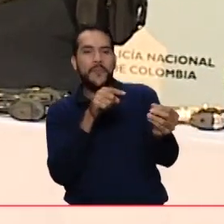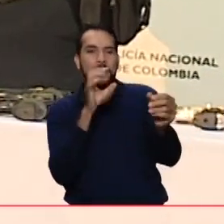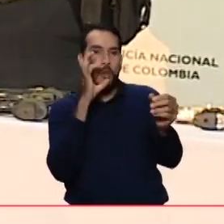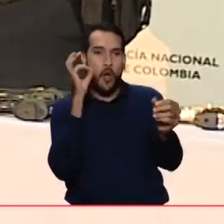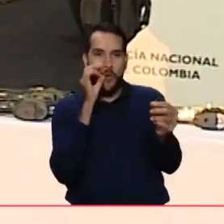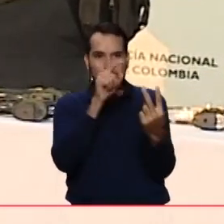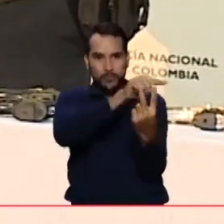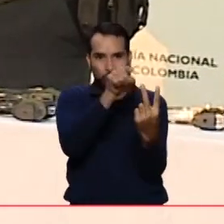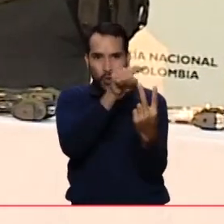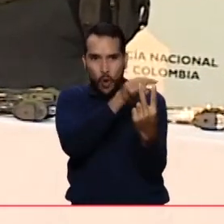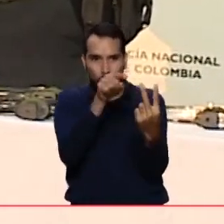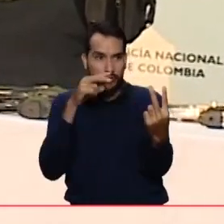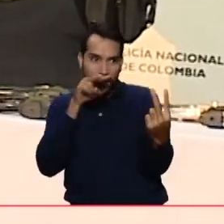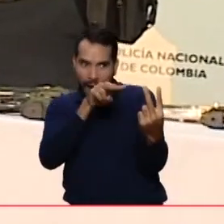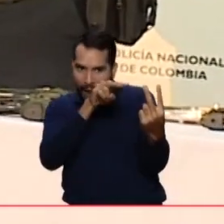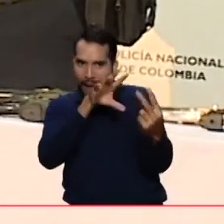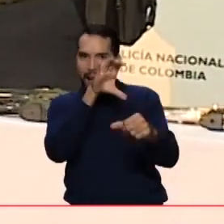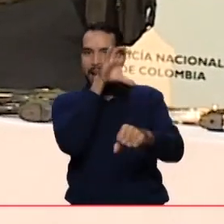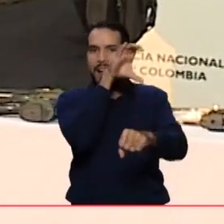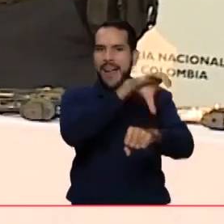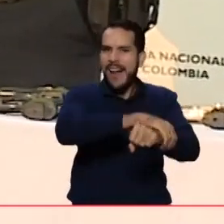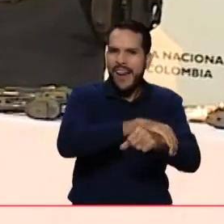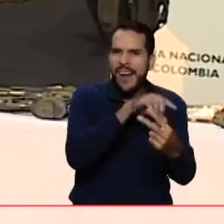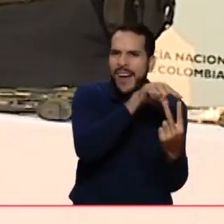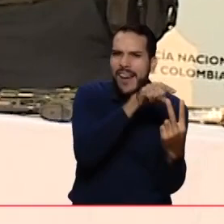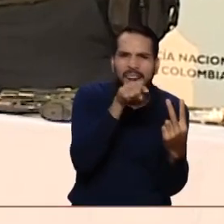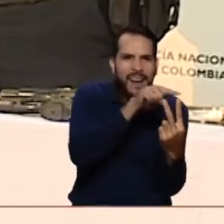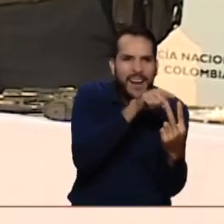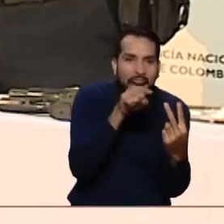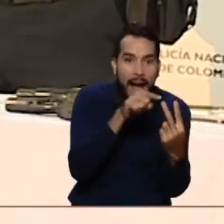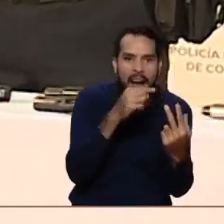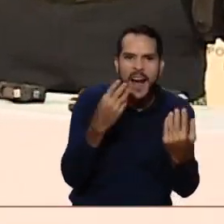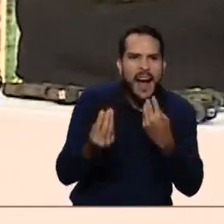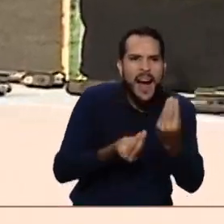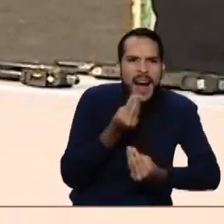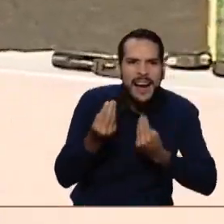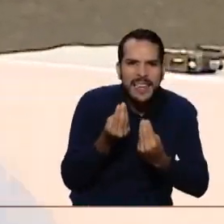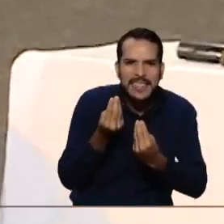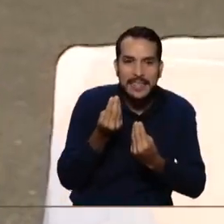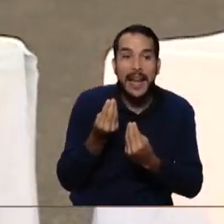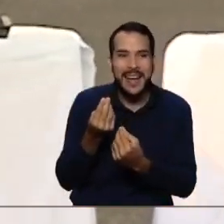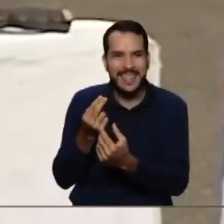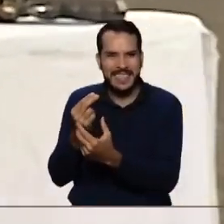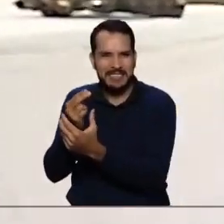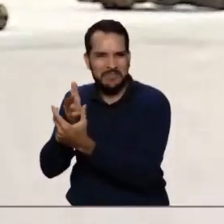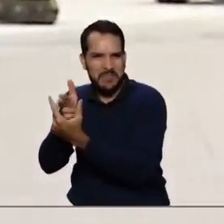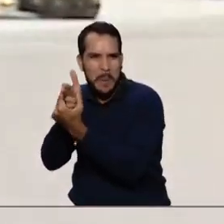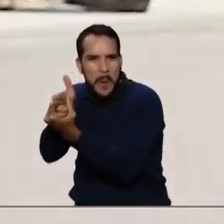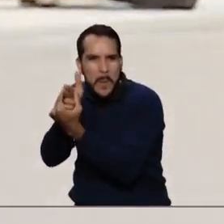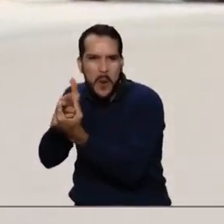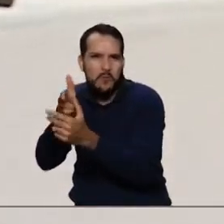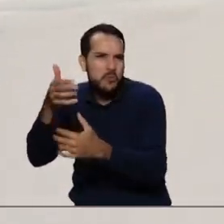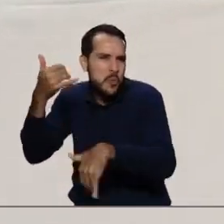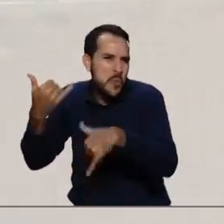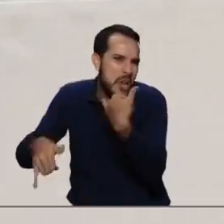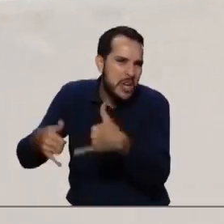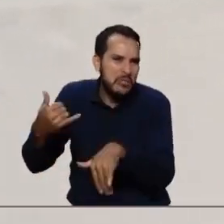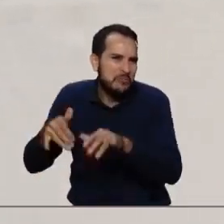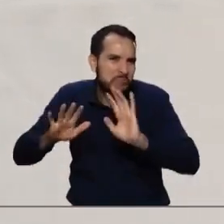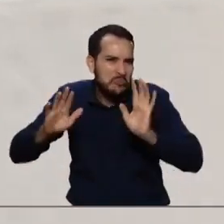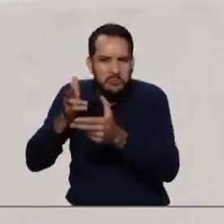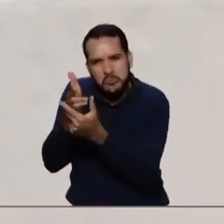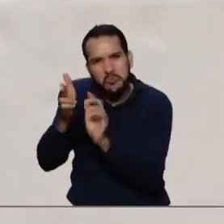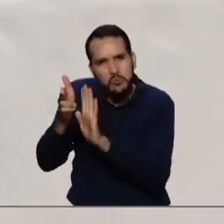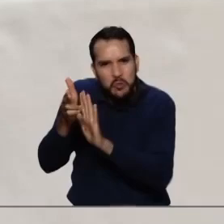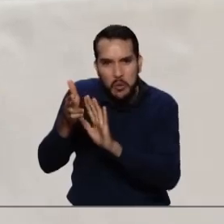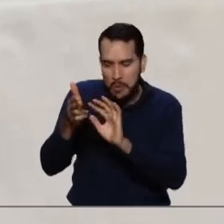los cuales se encargaban de transformar armas de características traumáticas a armas letales. A través de